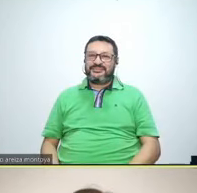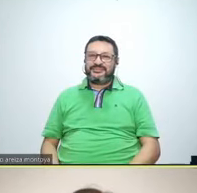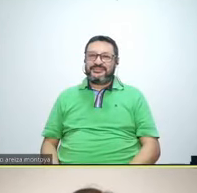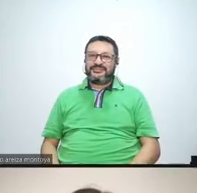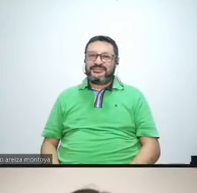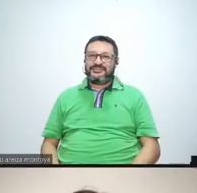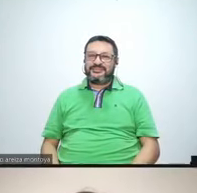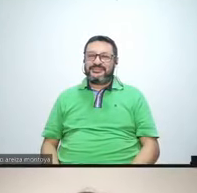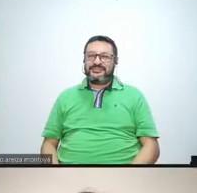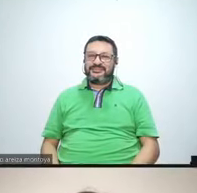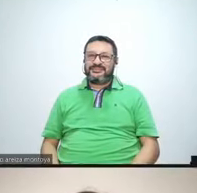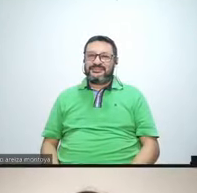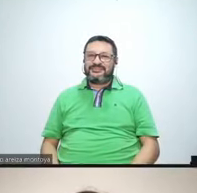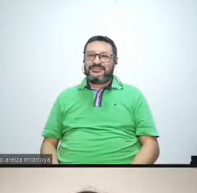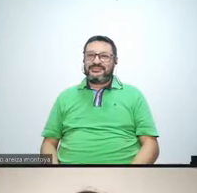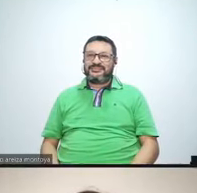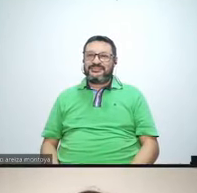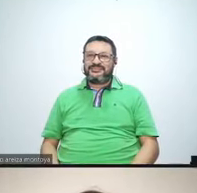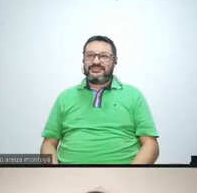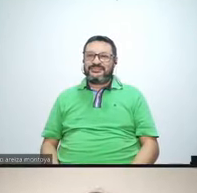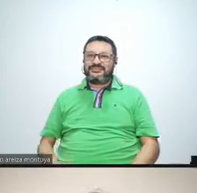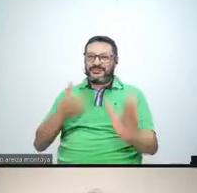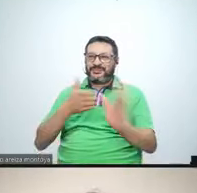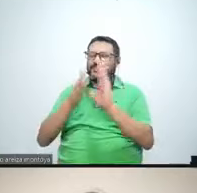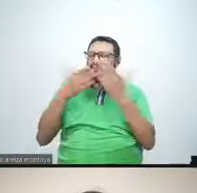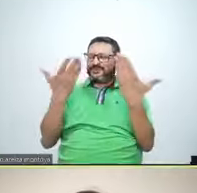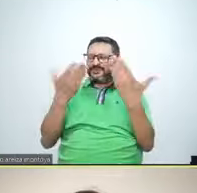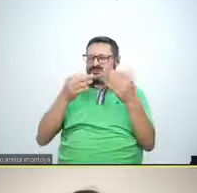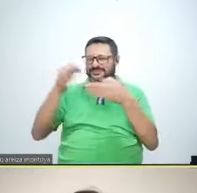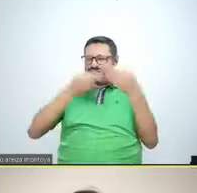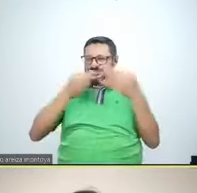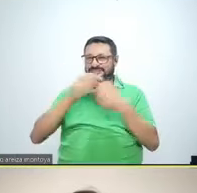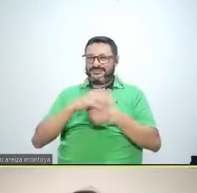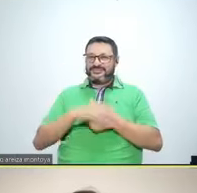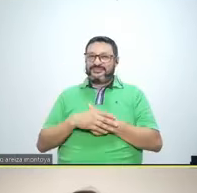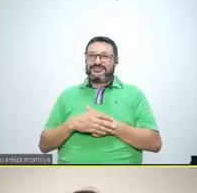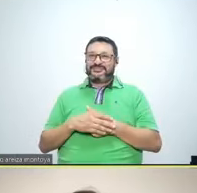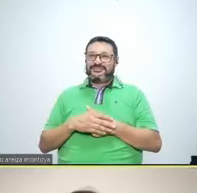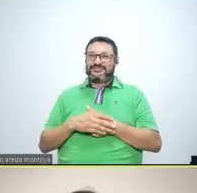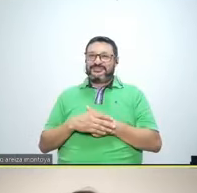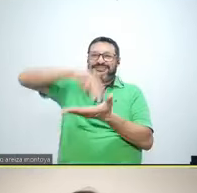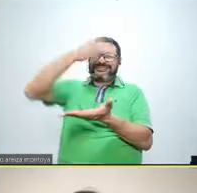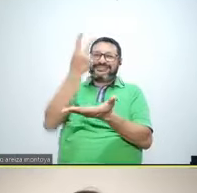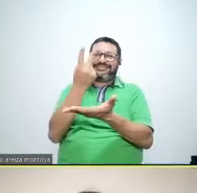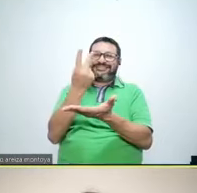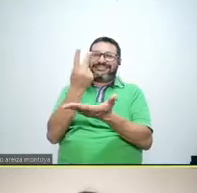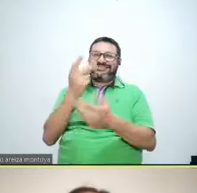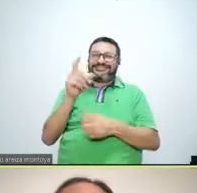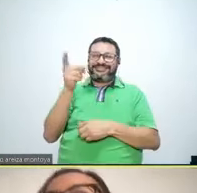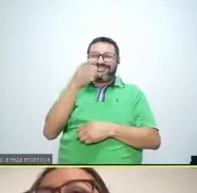a ver, yo cómo les contara esto, hombre. Es que ¿fuiste gimnasta tú, Checho? Pues